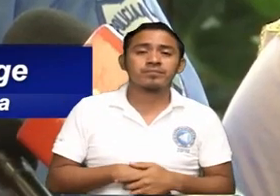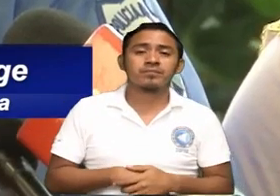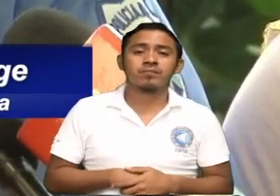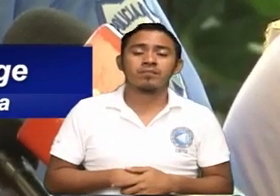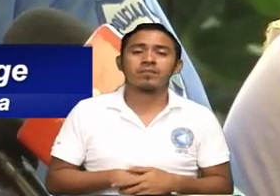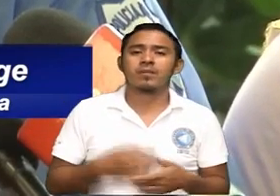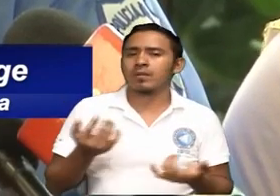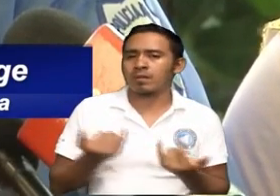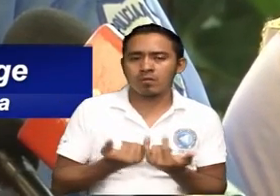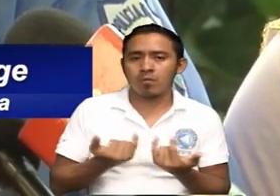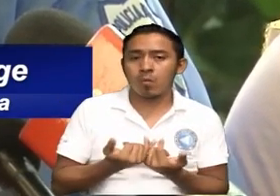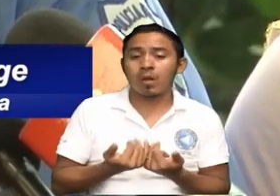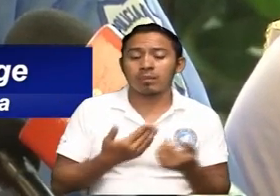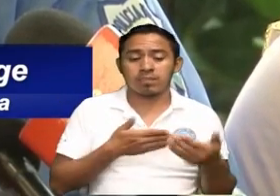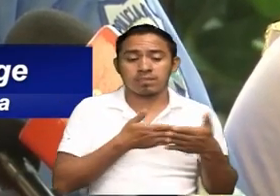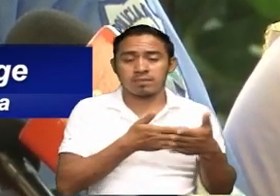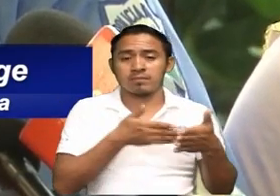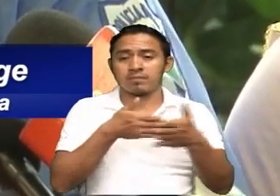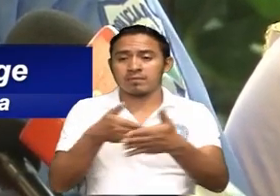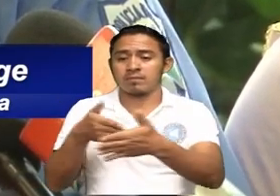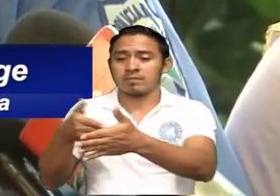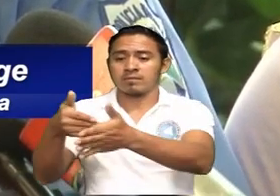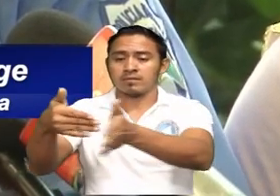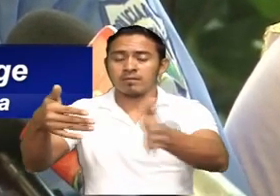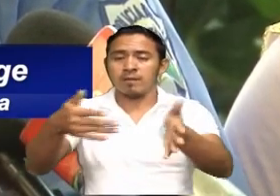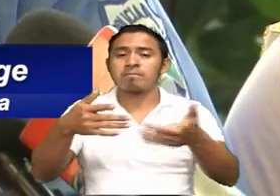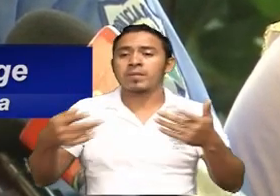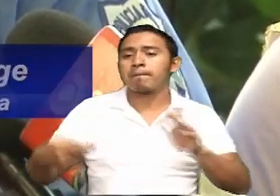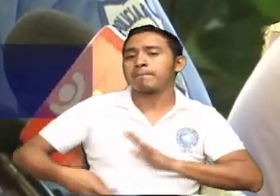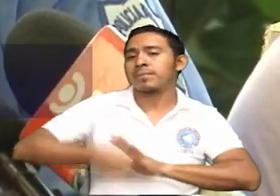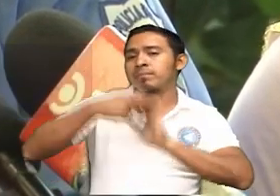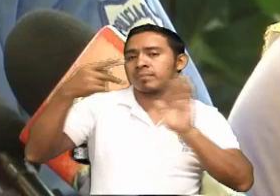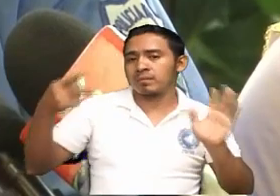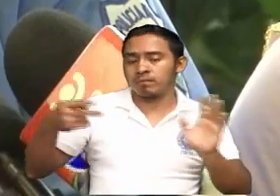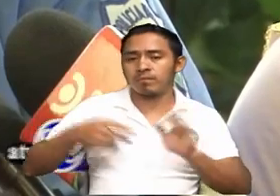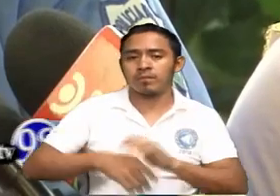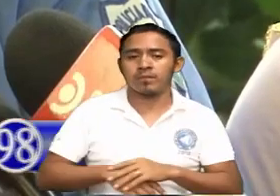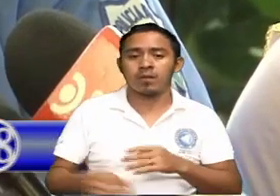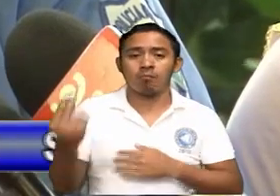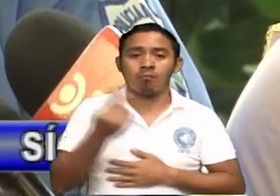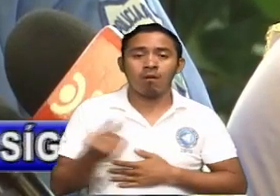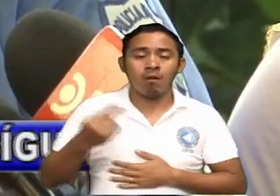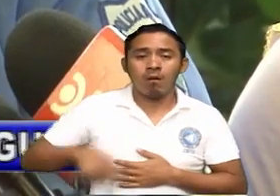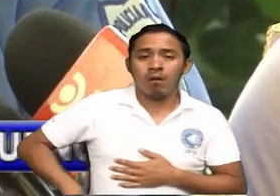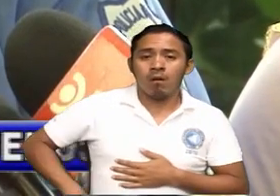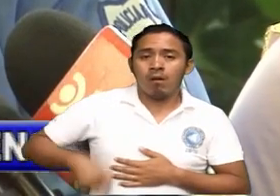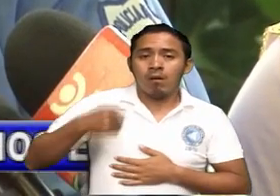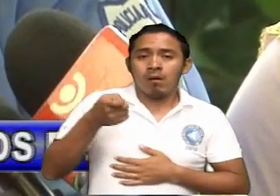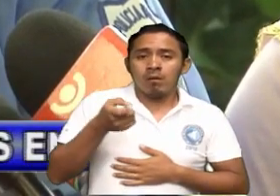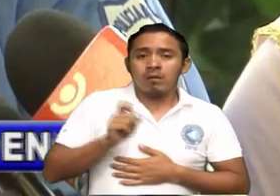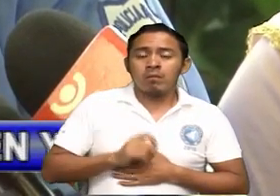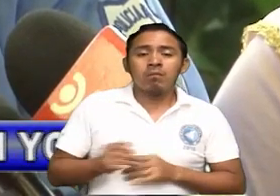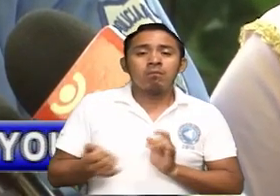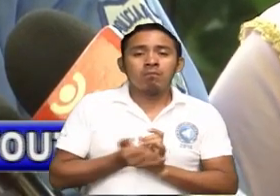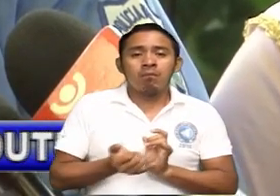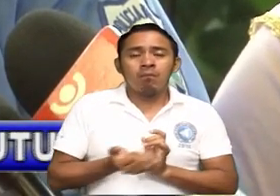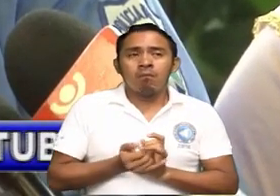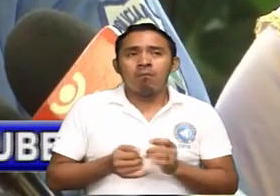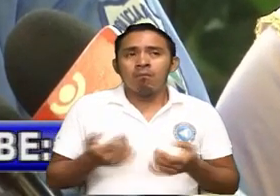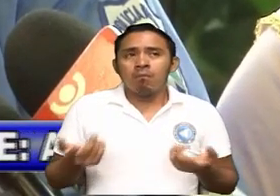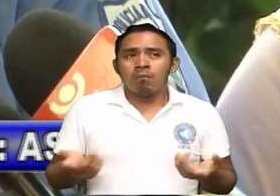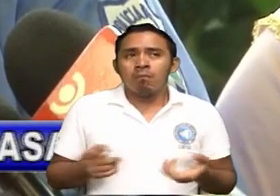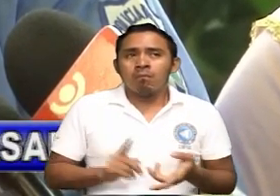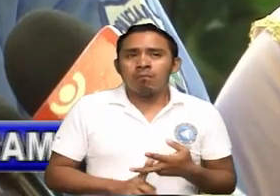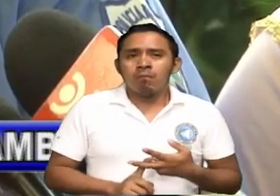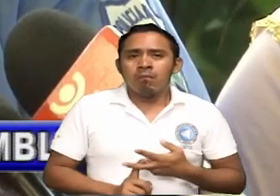habrá restricción y prohibición de uso de armas de fuego y la venta